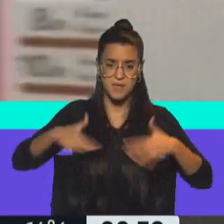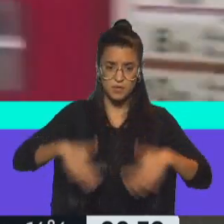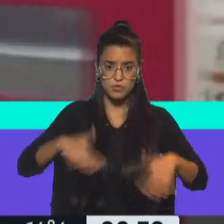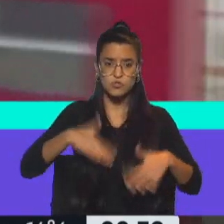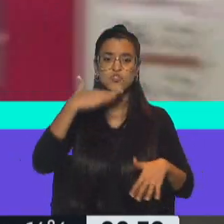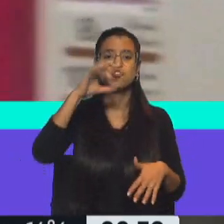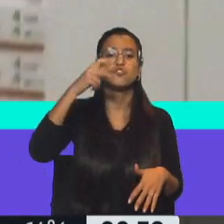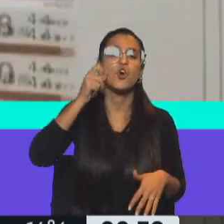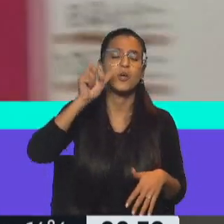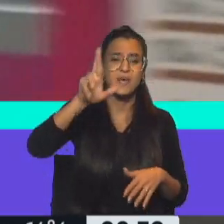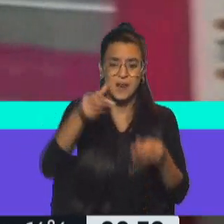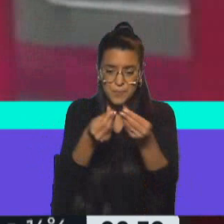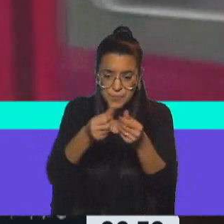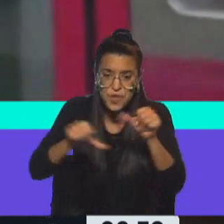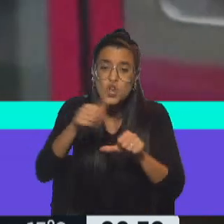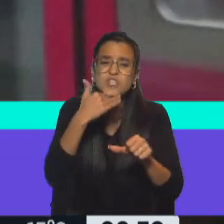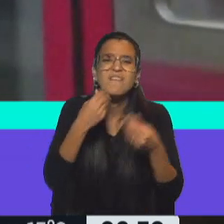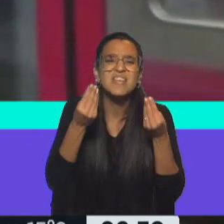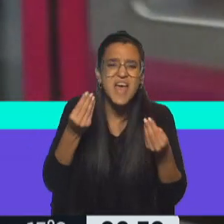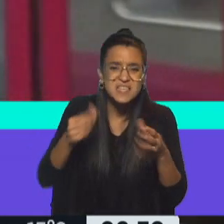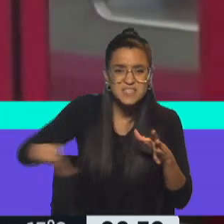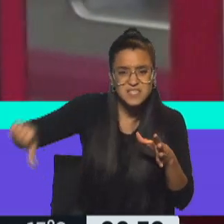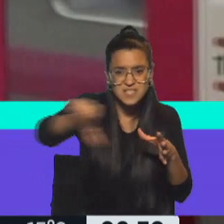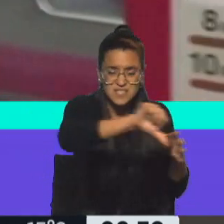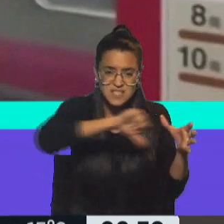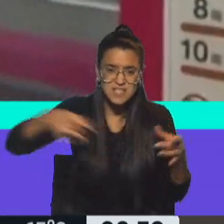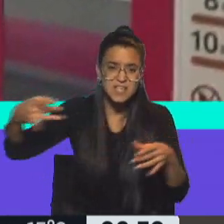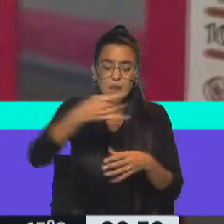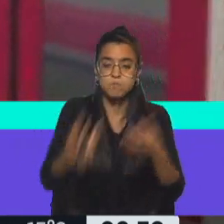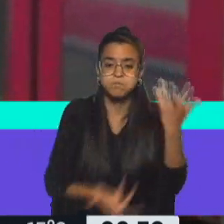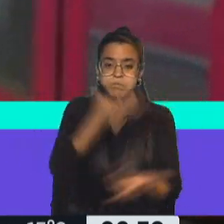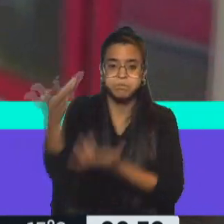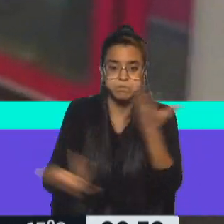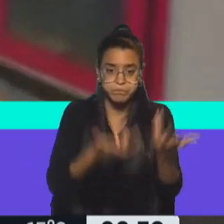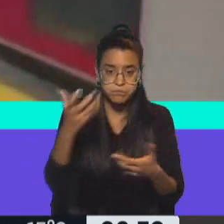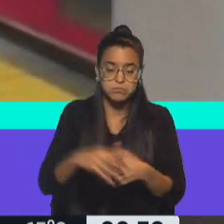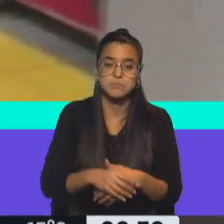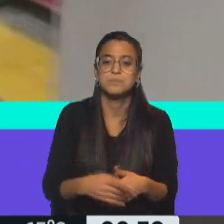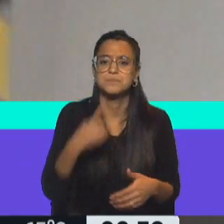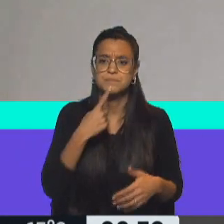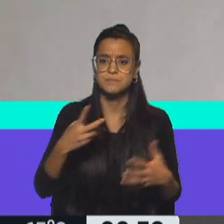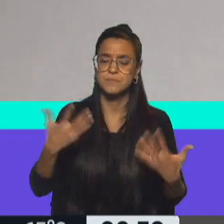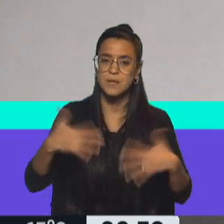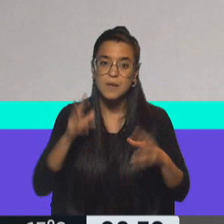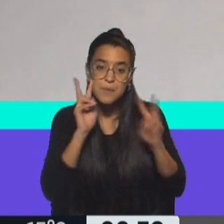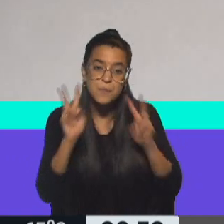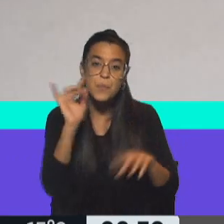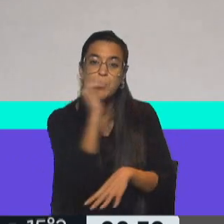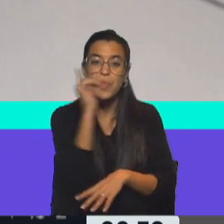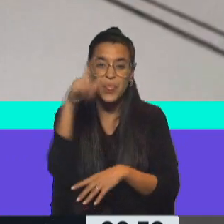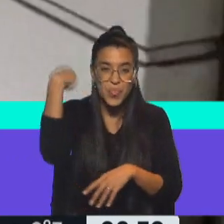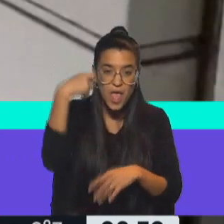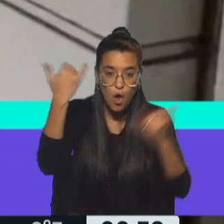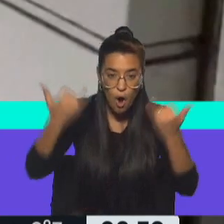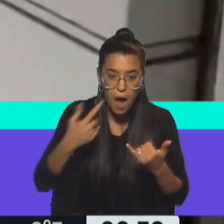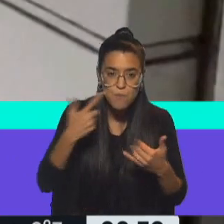Joker, vertió un líquido no identificado a bordo del tren y lo prendió fuego. La tensión quedó registrada en un video, en el que